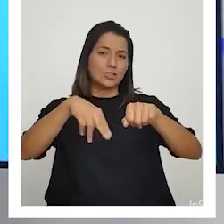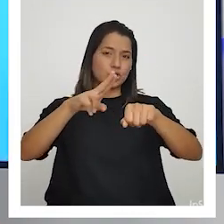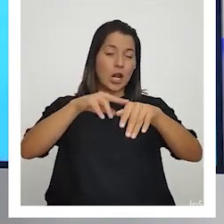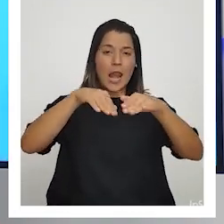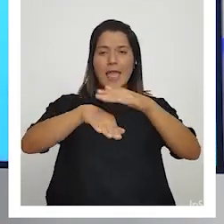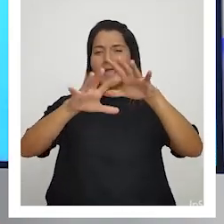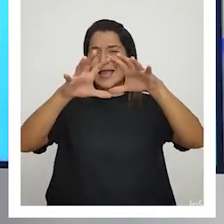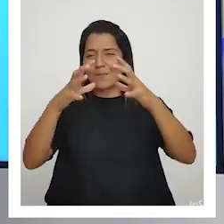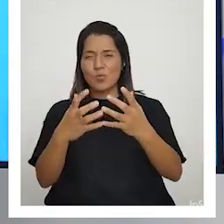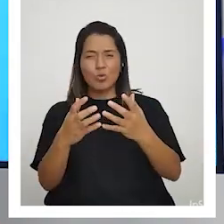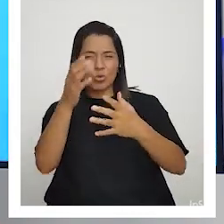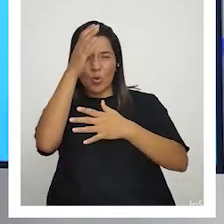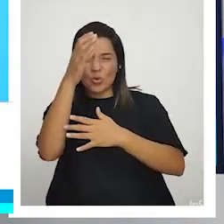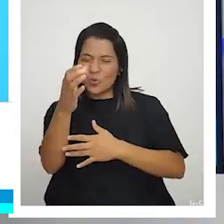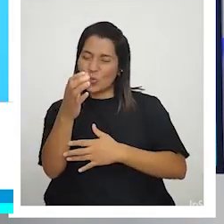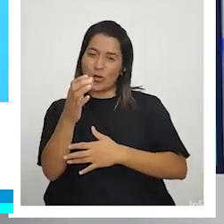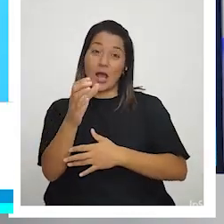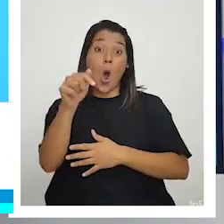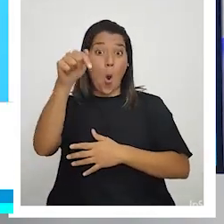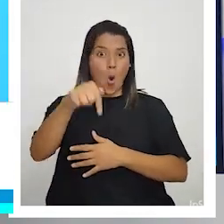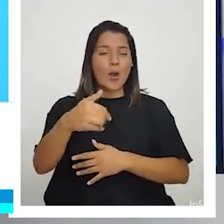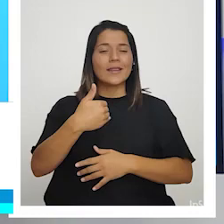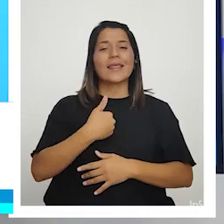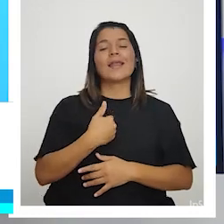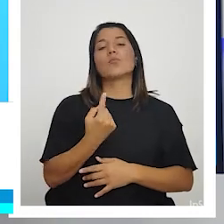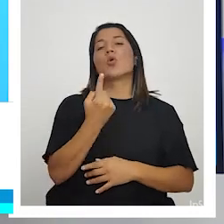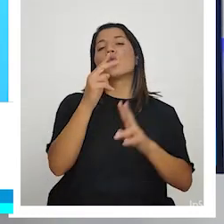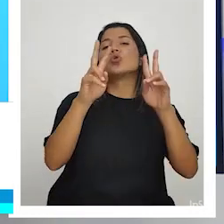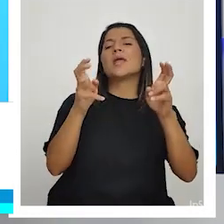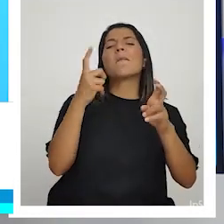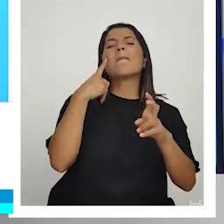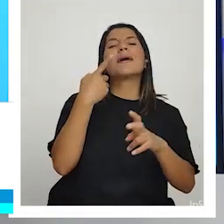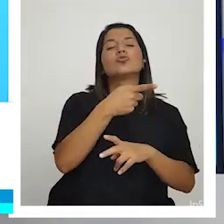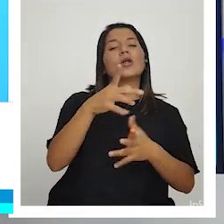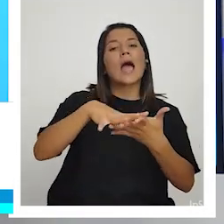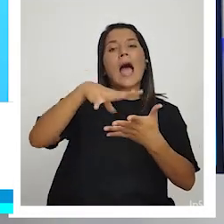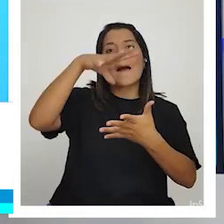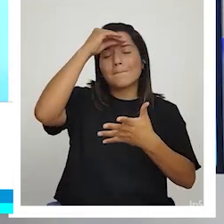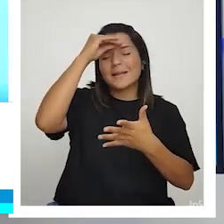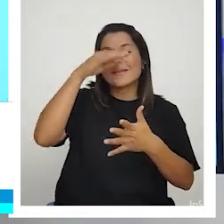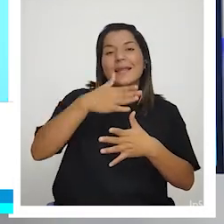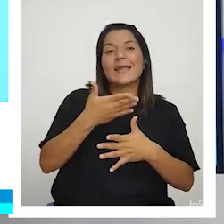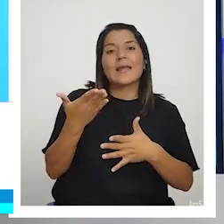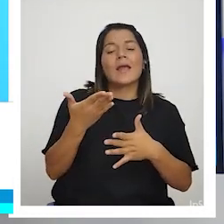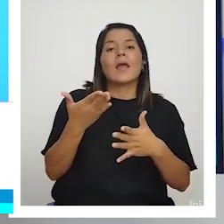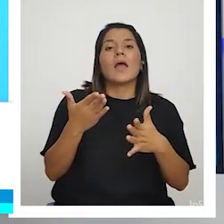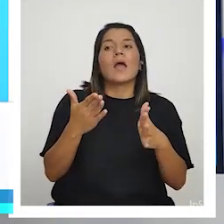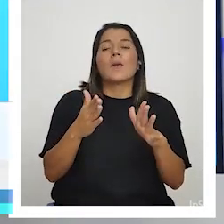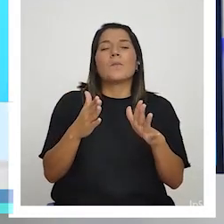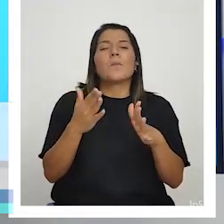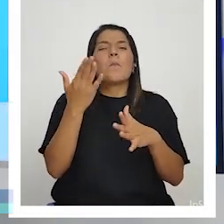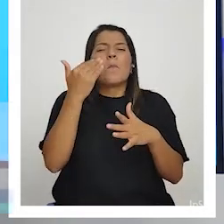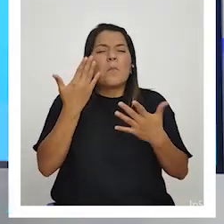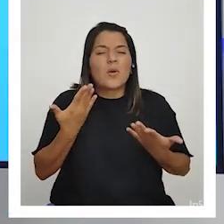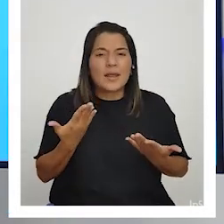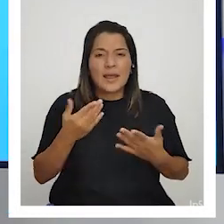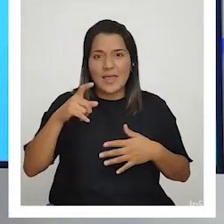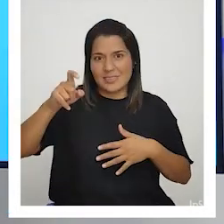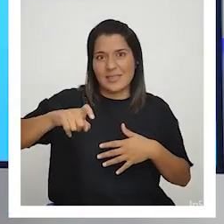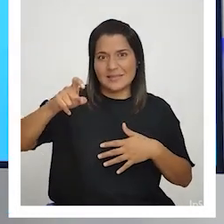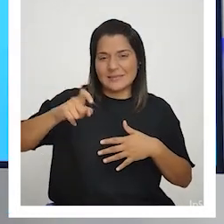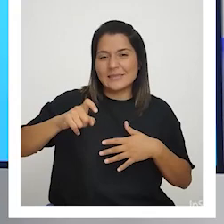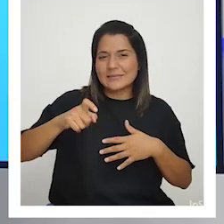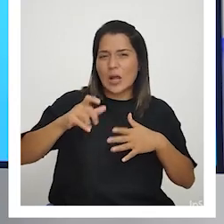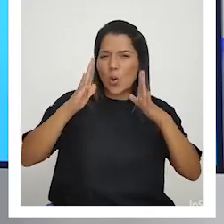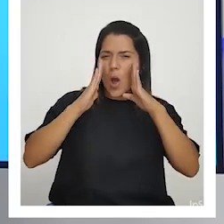hoy traemos un tema para que usted se informe, para que usted aprenda de cómo es o por qué es necesario combatir ciertos temas